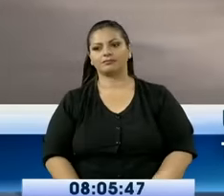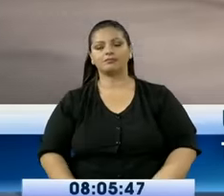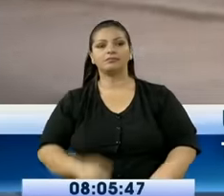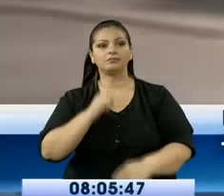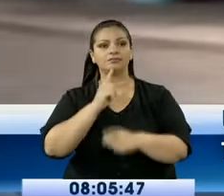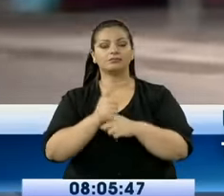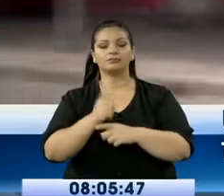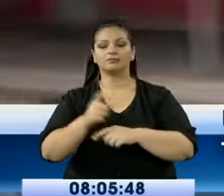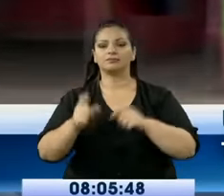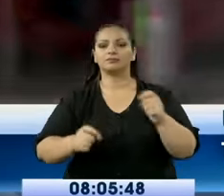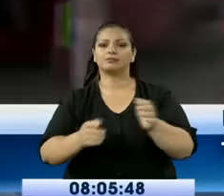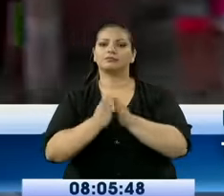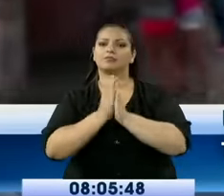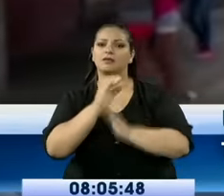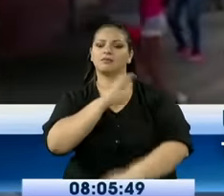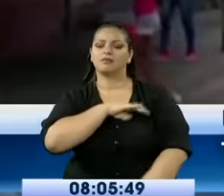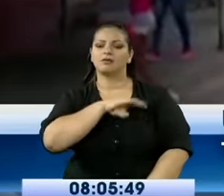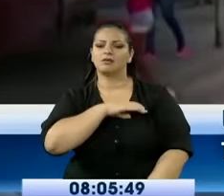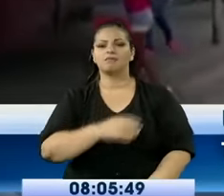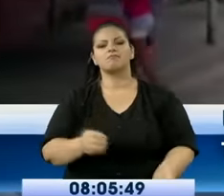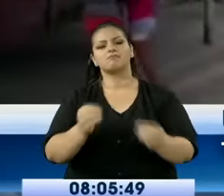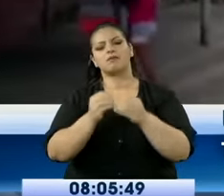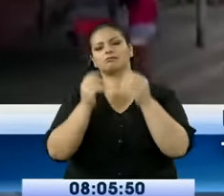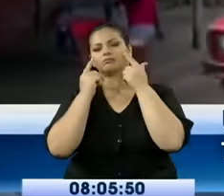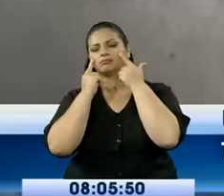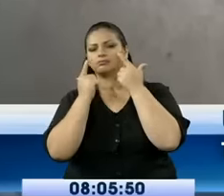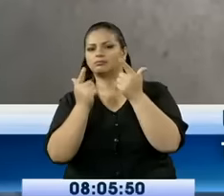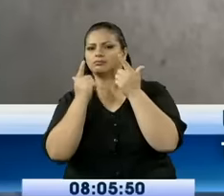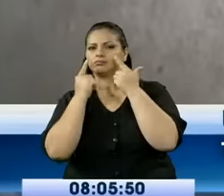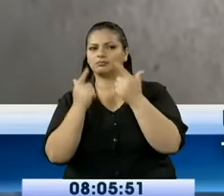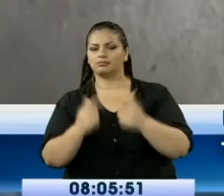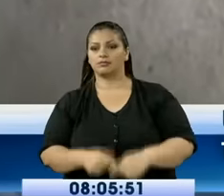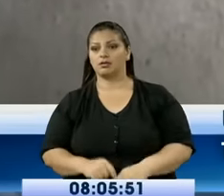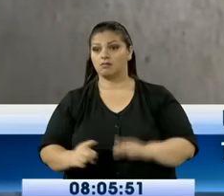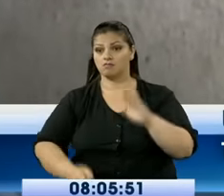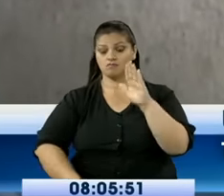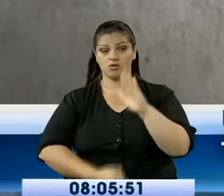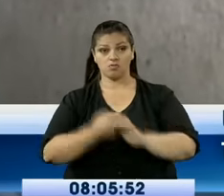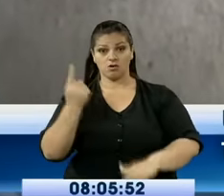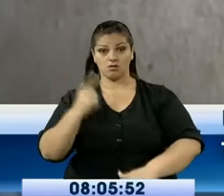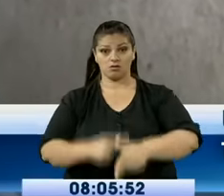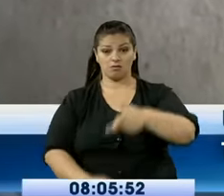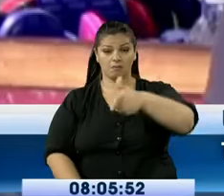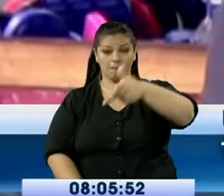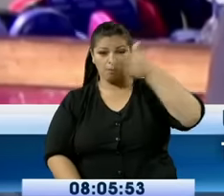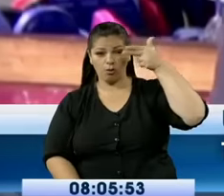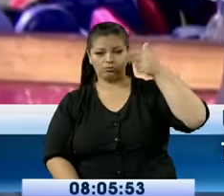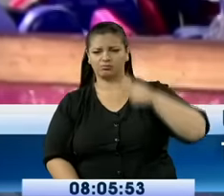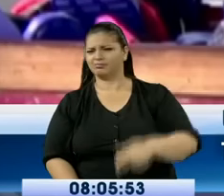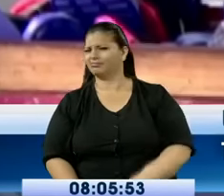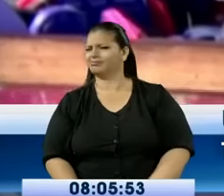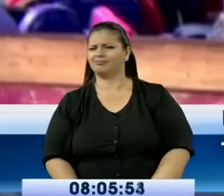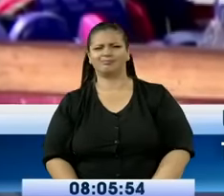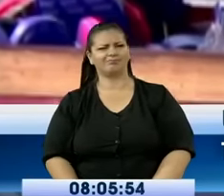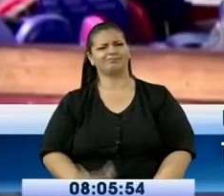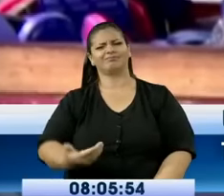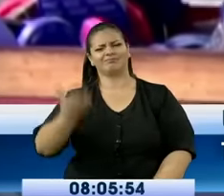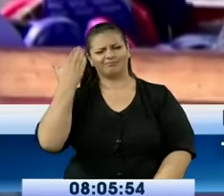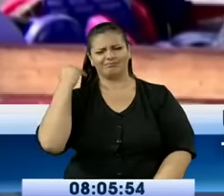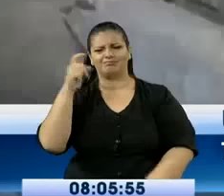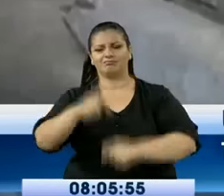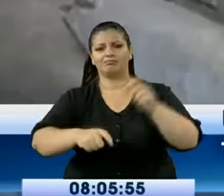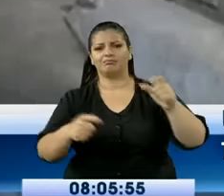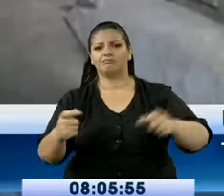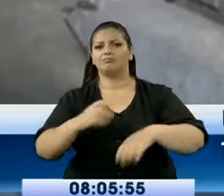resguardo policial. Aseguran que no es el primer hecho criminal que se registra en la zona. Aquí se han muerto gente inocente